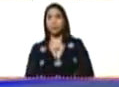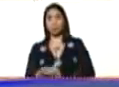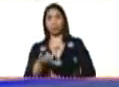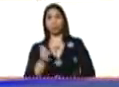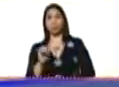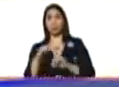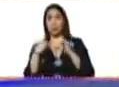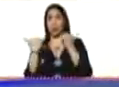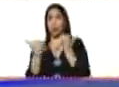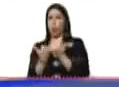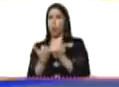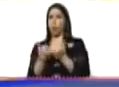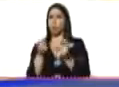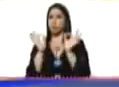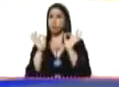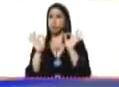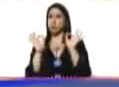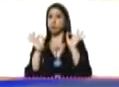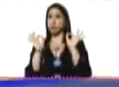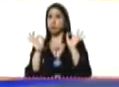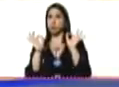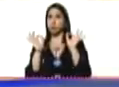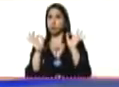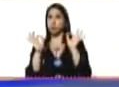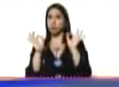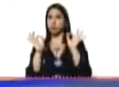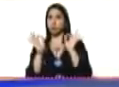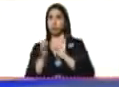Protocolar, que guarda